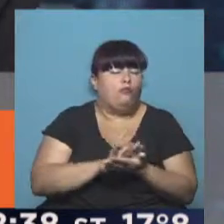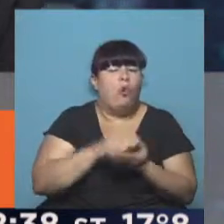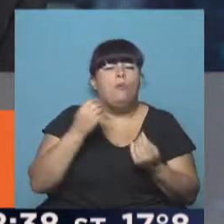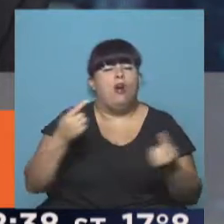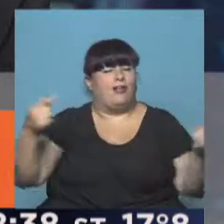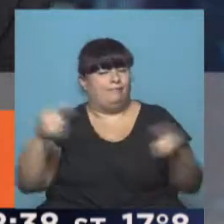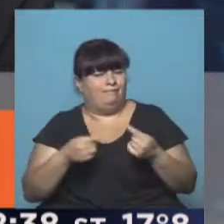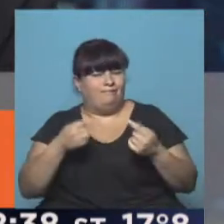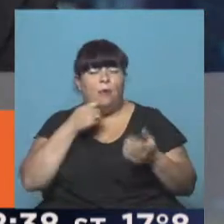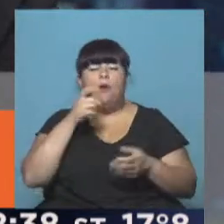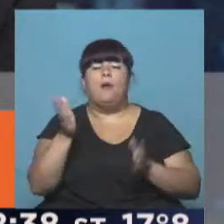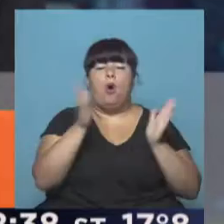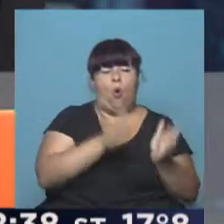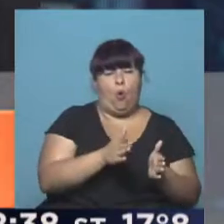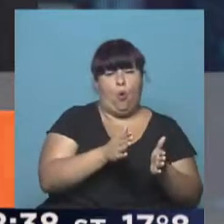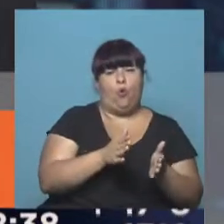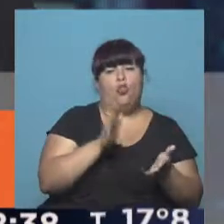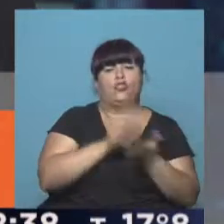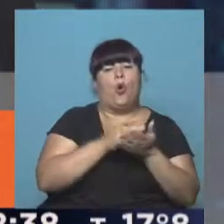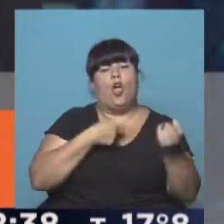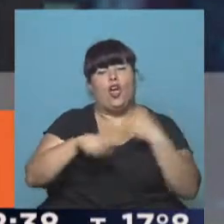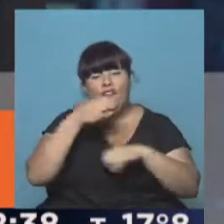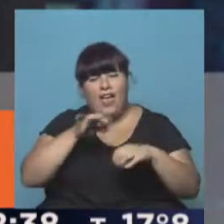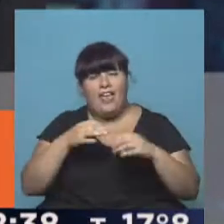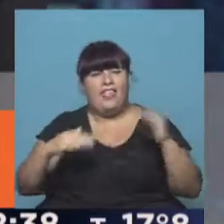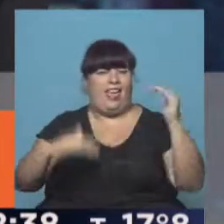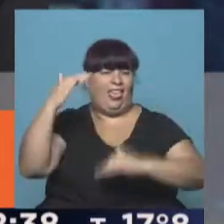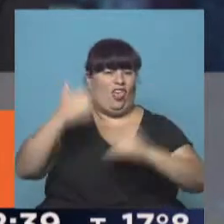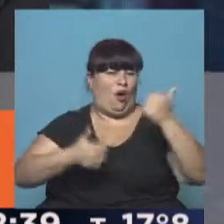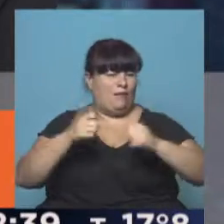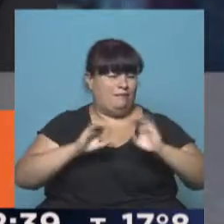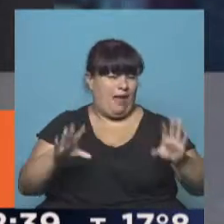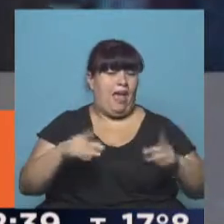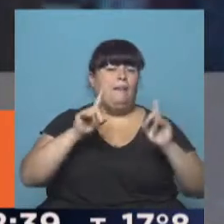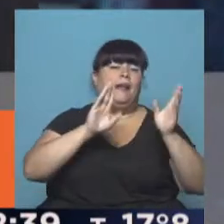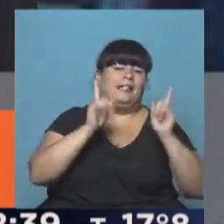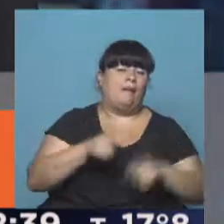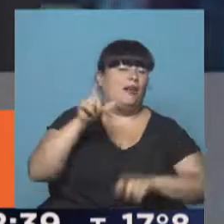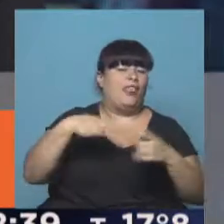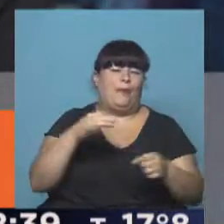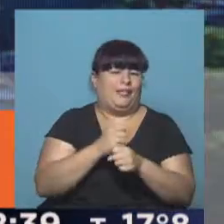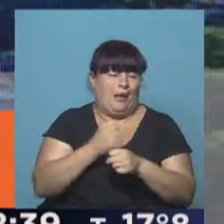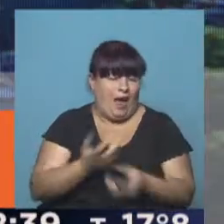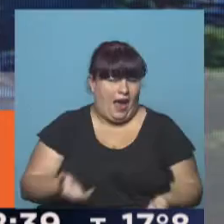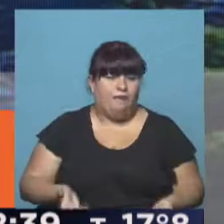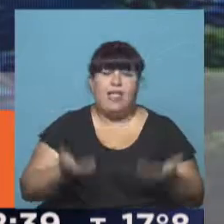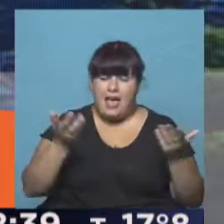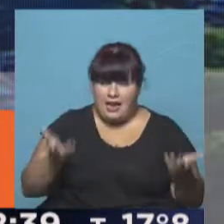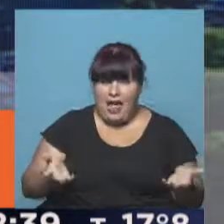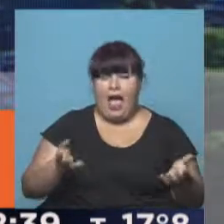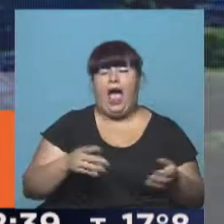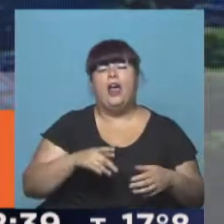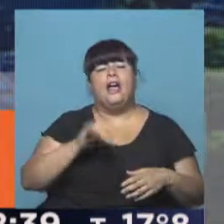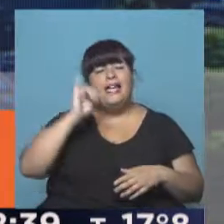contraponen intereses por un lado lo que es el comercio desleal no de los mantener por otro lado gente que tiene que trabajar no por supuesto bueno